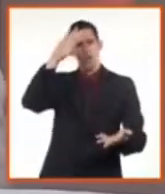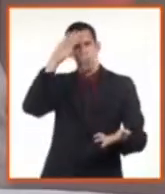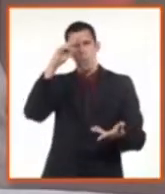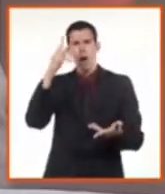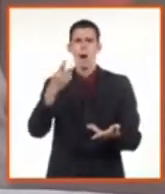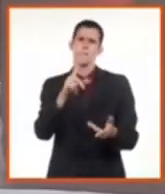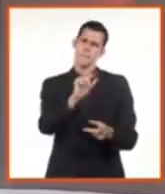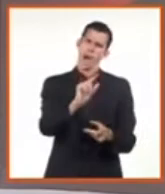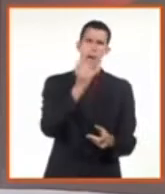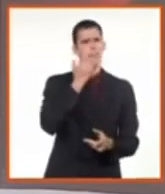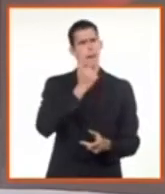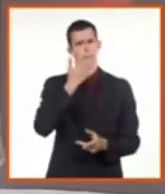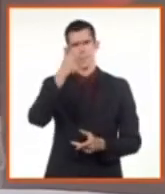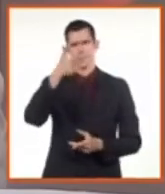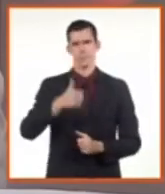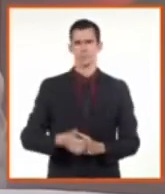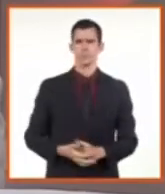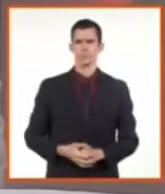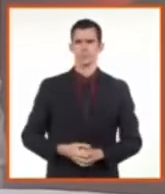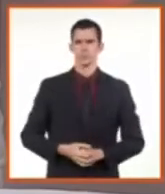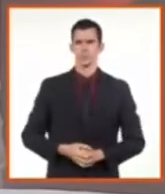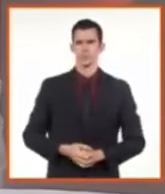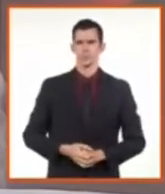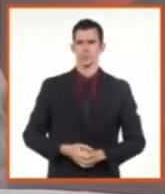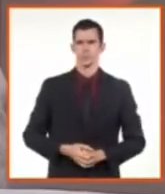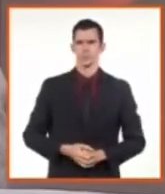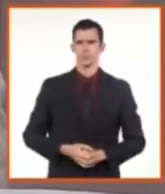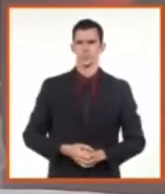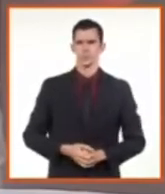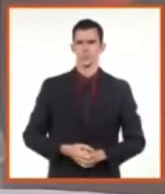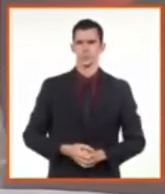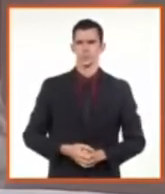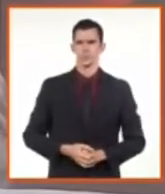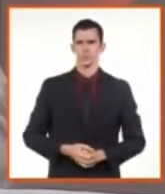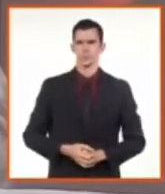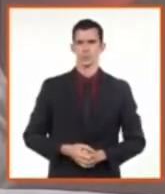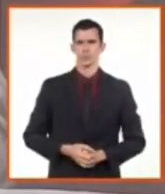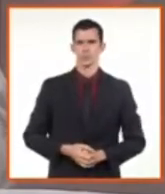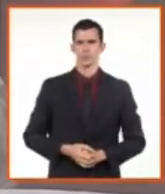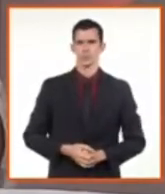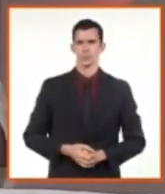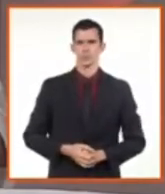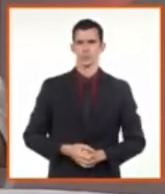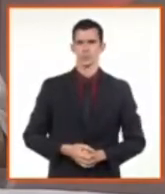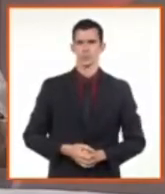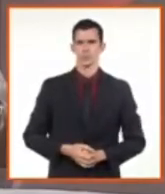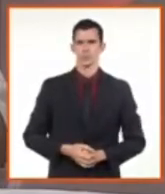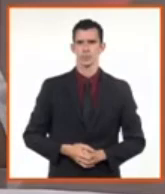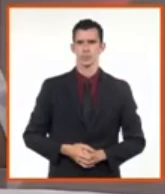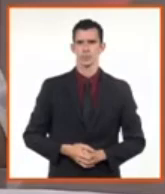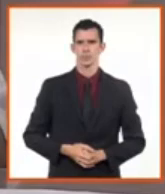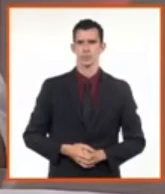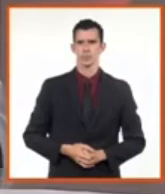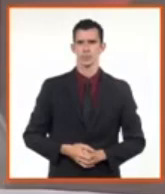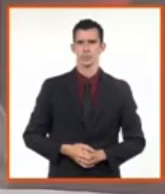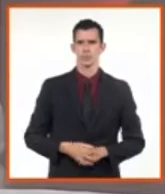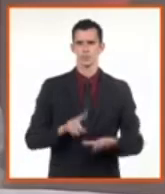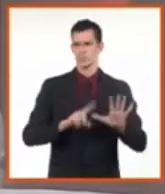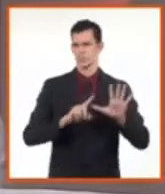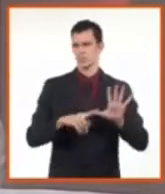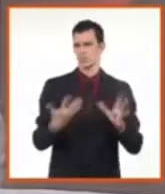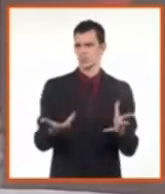fue aprobada es facilitar que las modalidades de inversión extranjera establecidas en el país